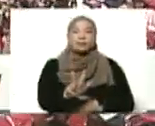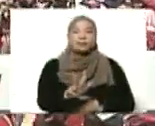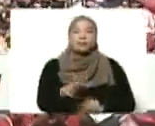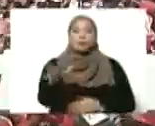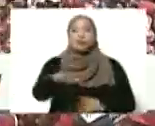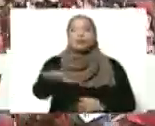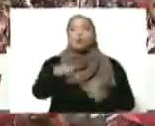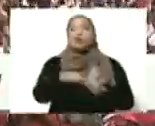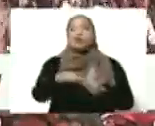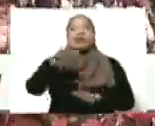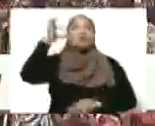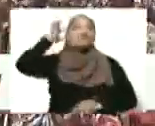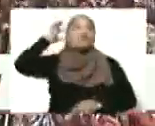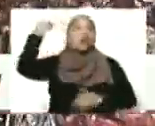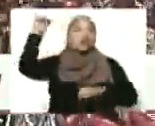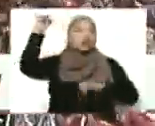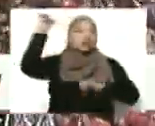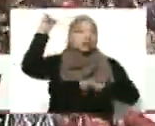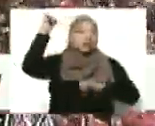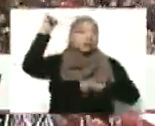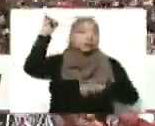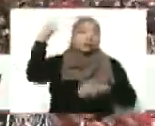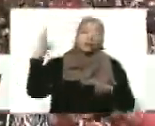está la mujer Yaracuy?